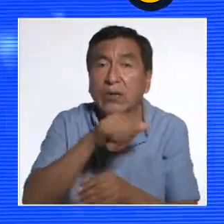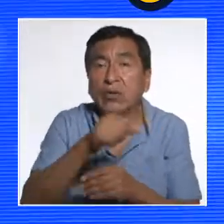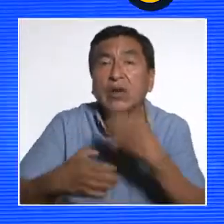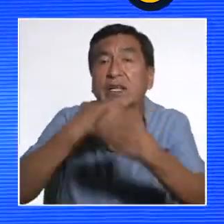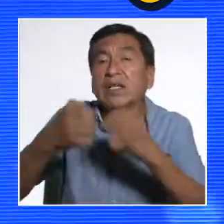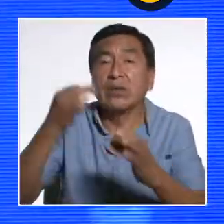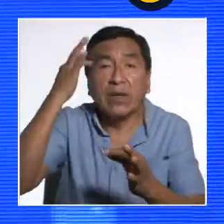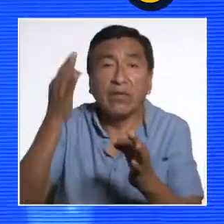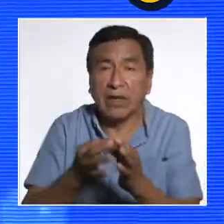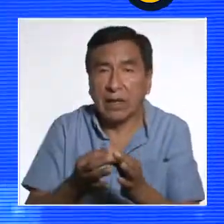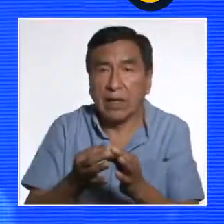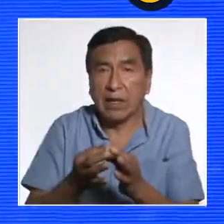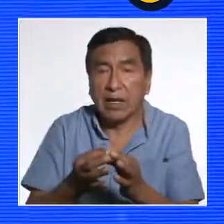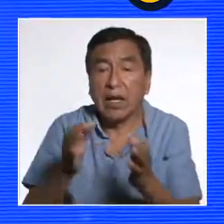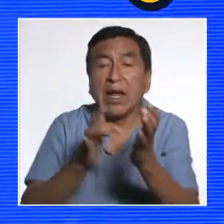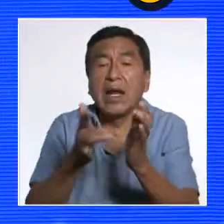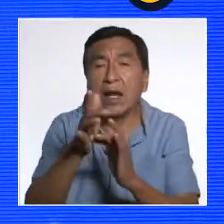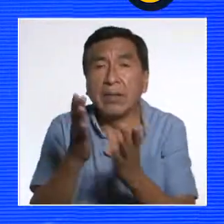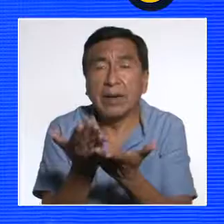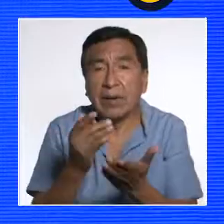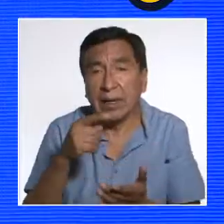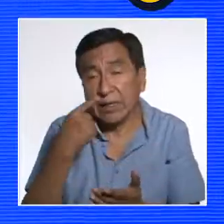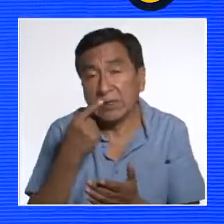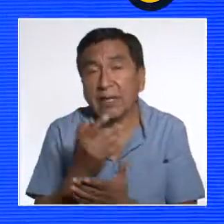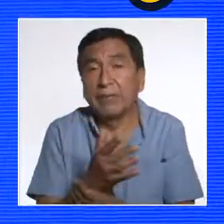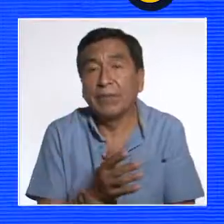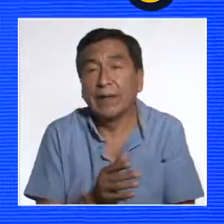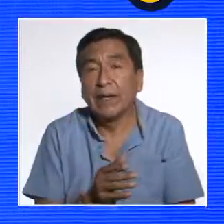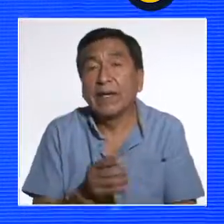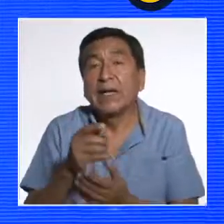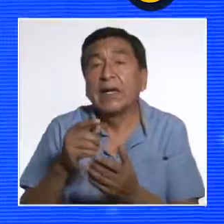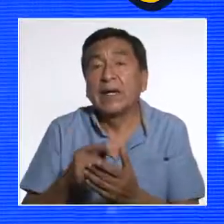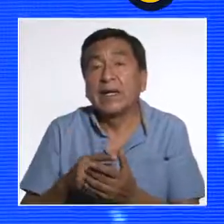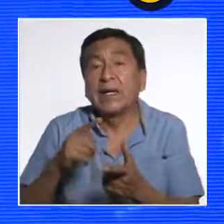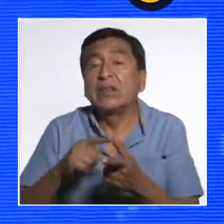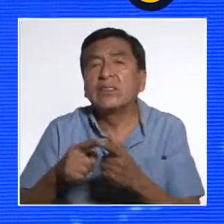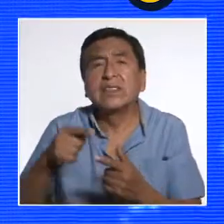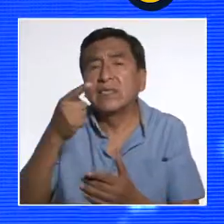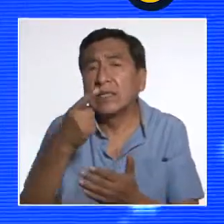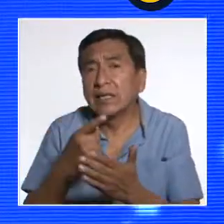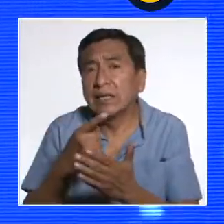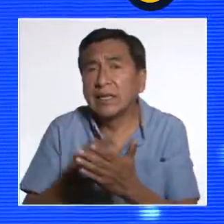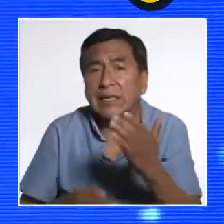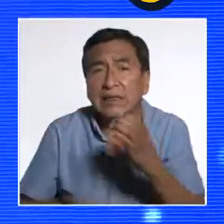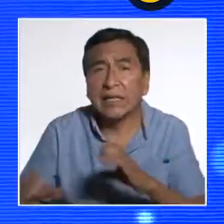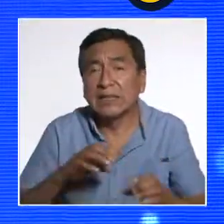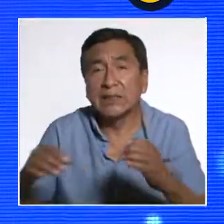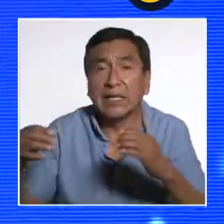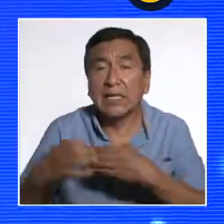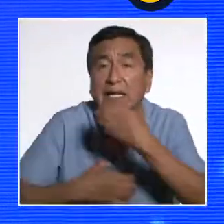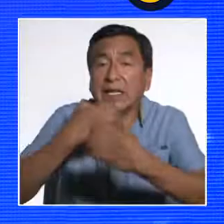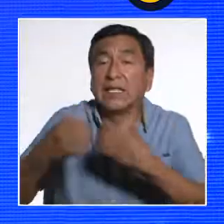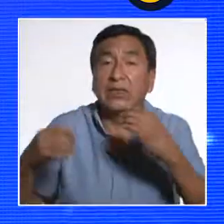Mire, la Biblia dice la palabra, entonces, ¿qué es lo que se hace en el grito de guerra?